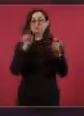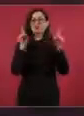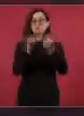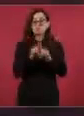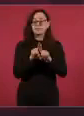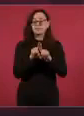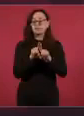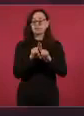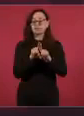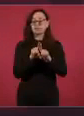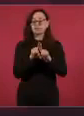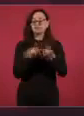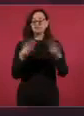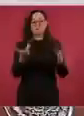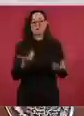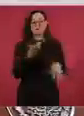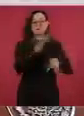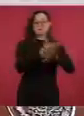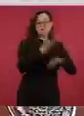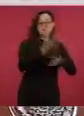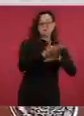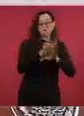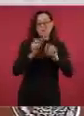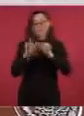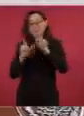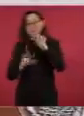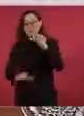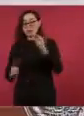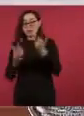mantener la integración económica